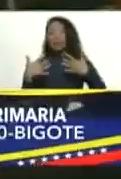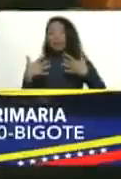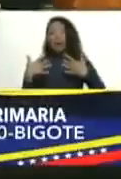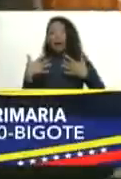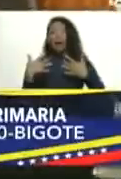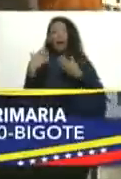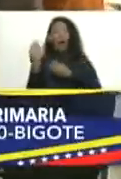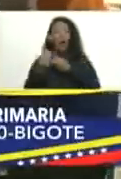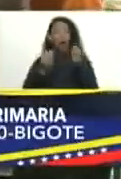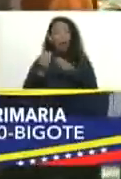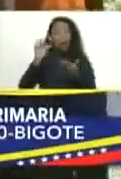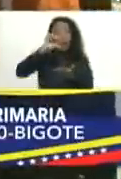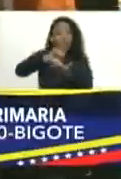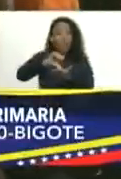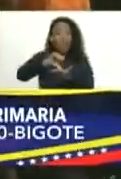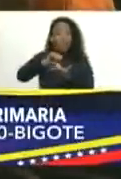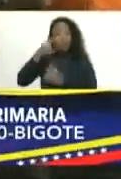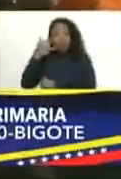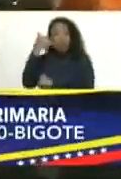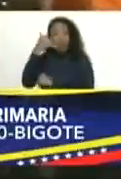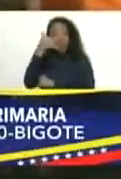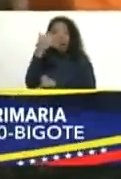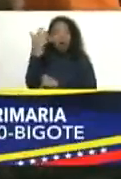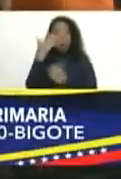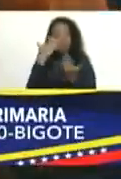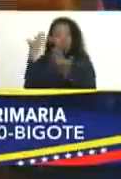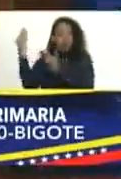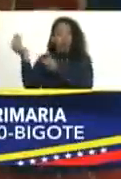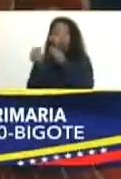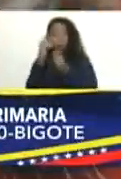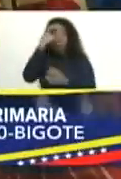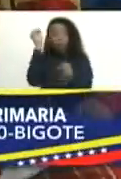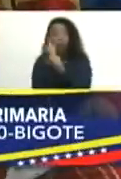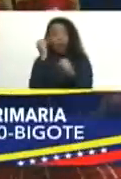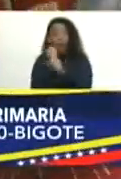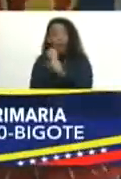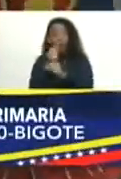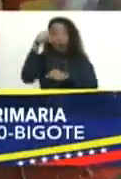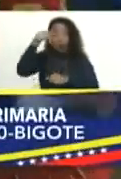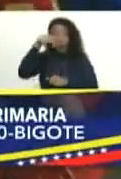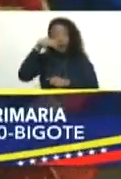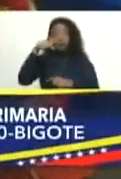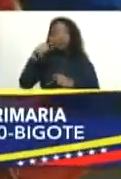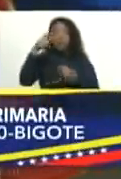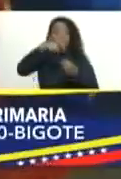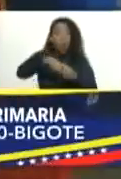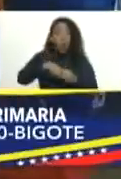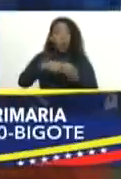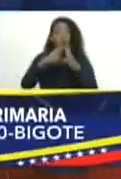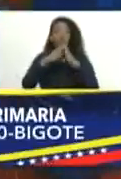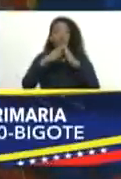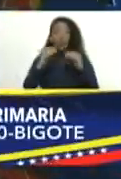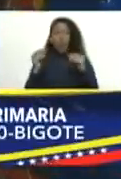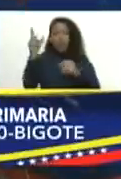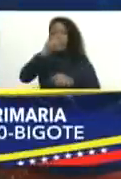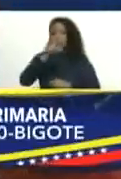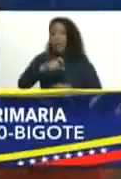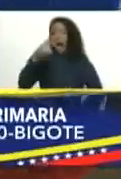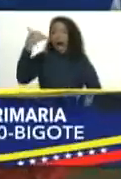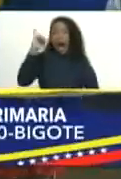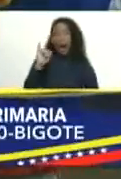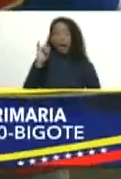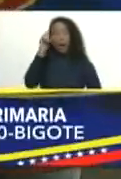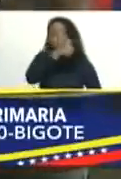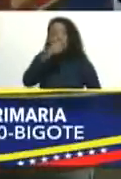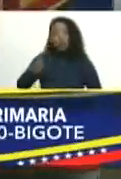ese centro de llamadas que usted también vio con los operadores que caracterizan todas las necesidades, y esa es